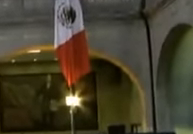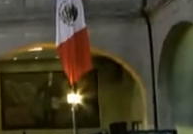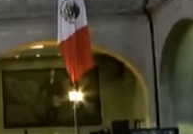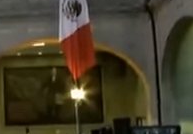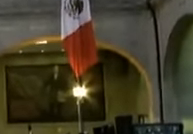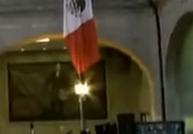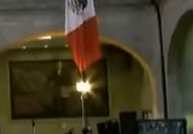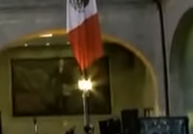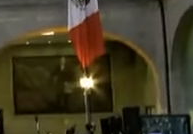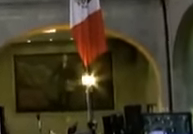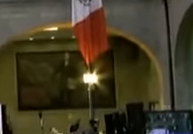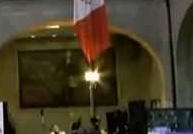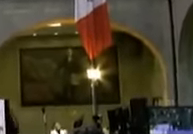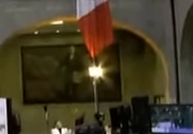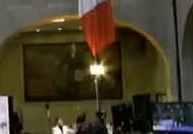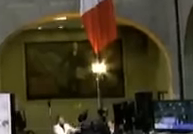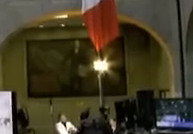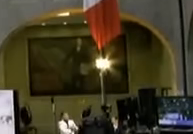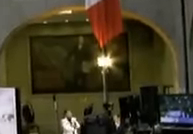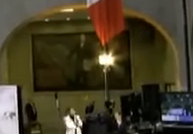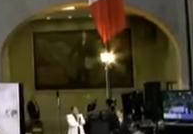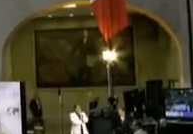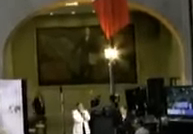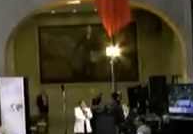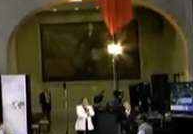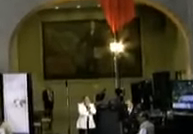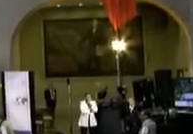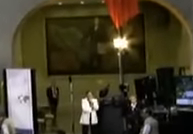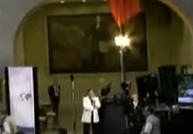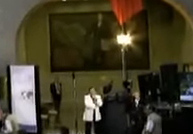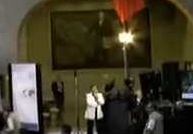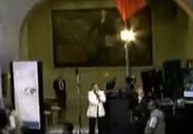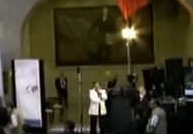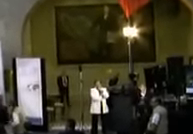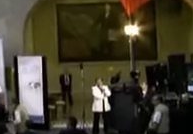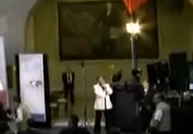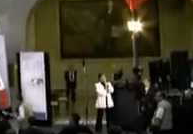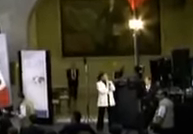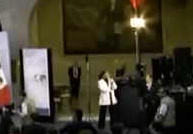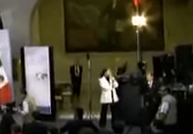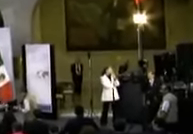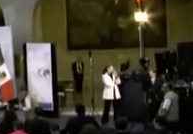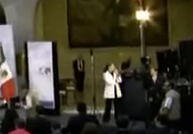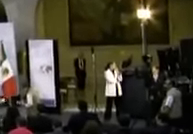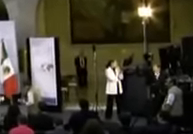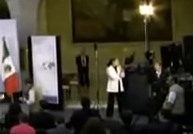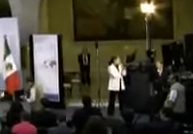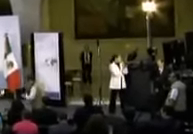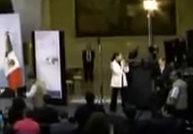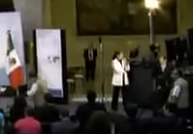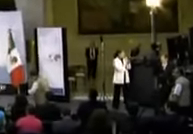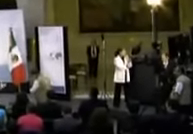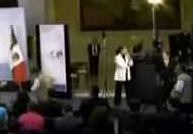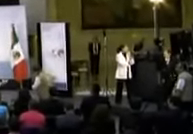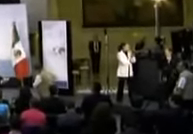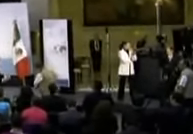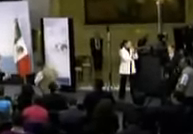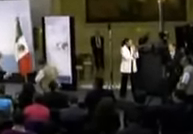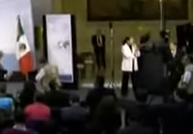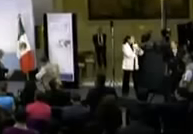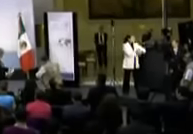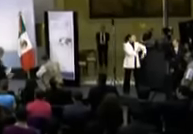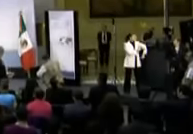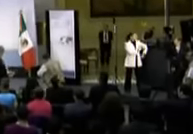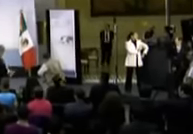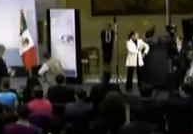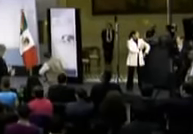Ahora continuamos con la conferencia magistral Retos y Perspectivas de las Relaciones Hemisféricas. Nos